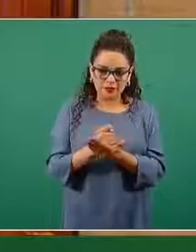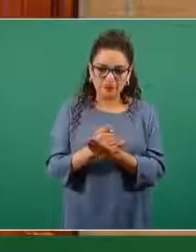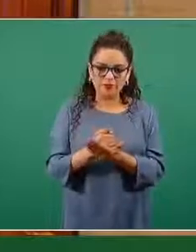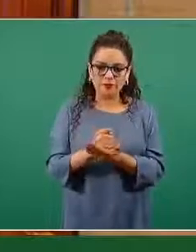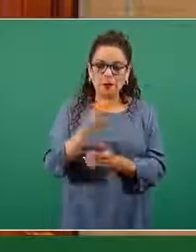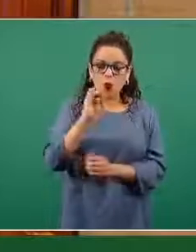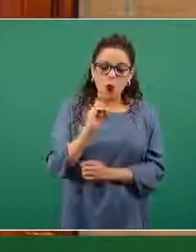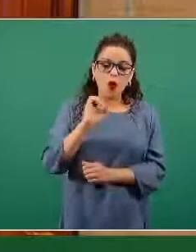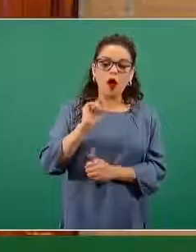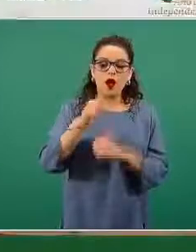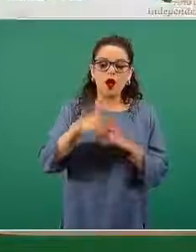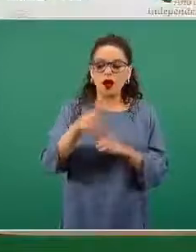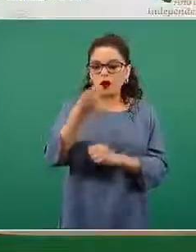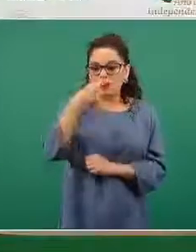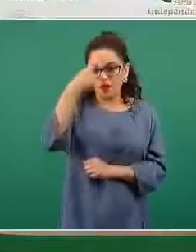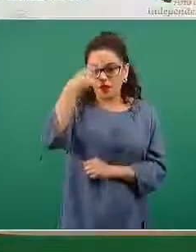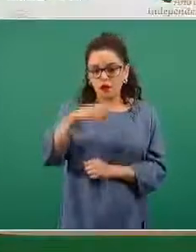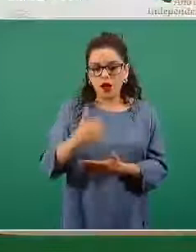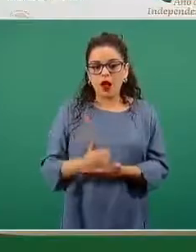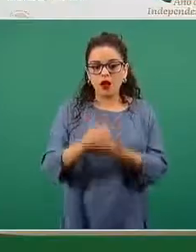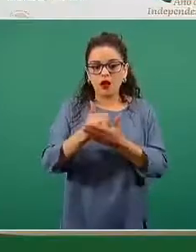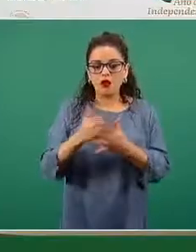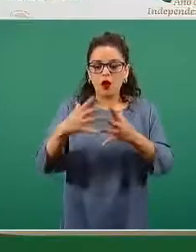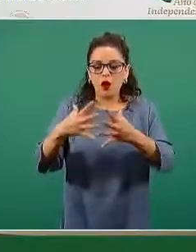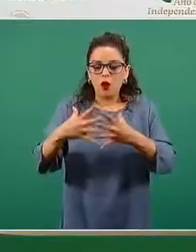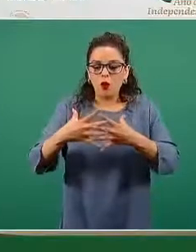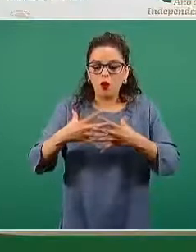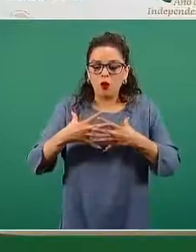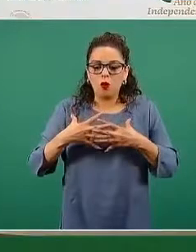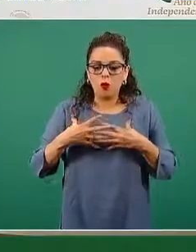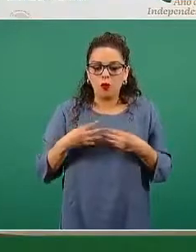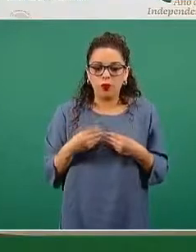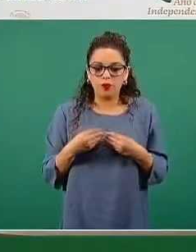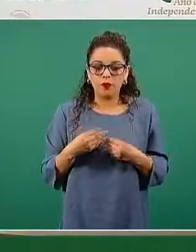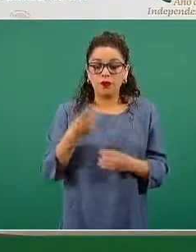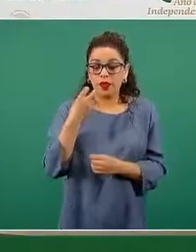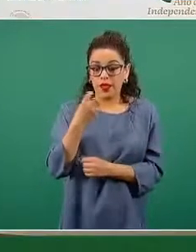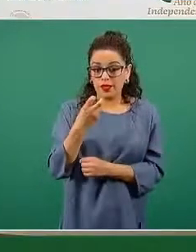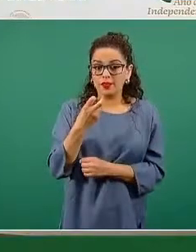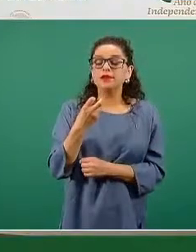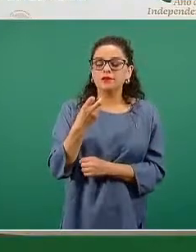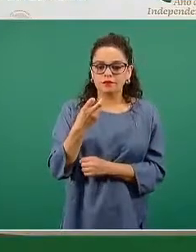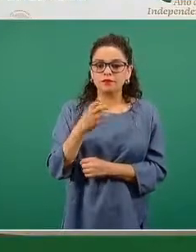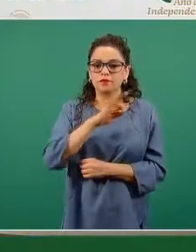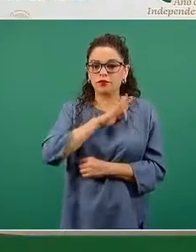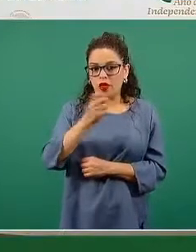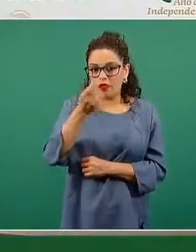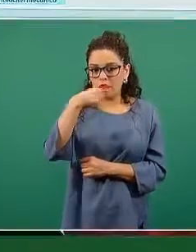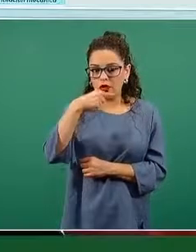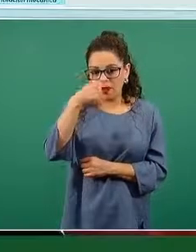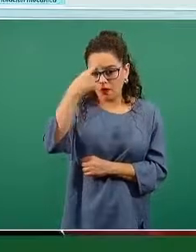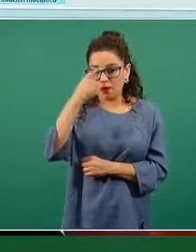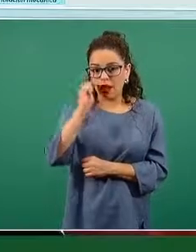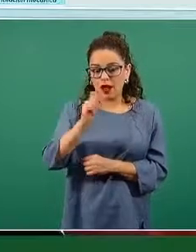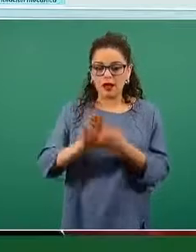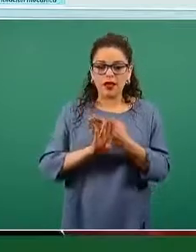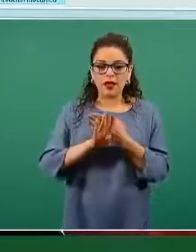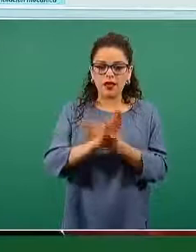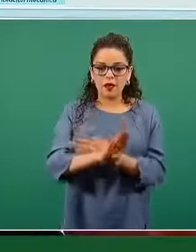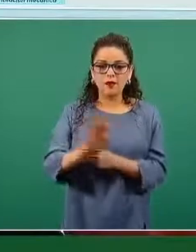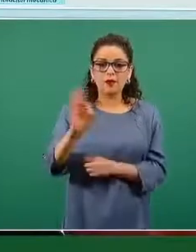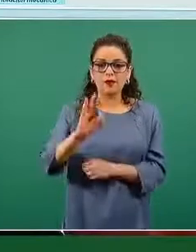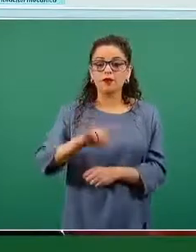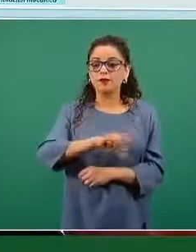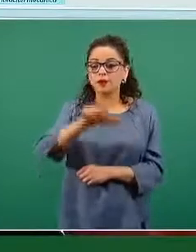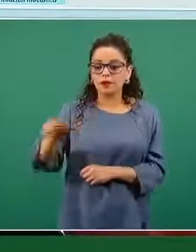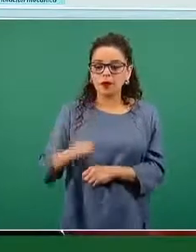de medicamento antiinflamatorio que precisamente está indicado para poder evitar complicaciones